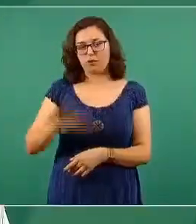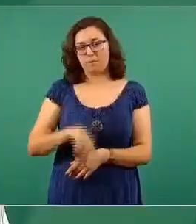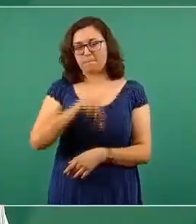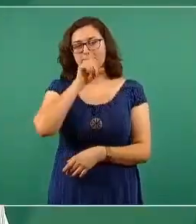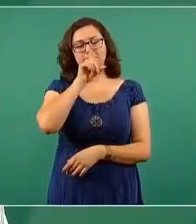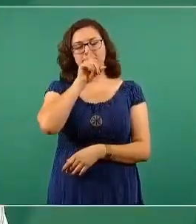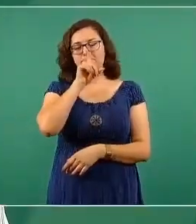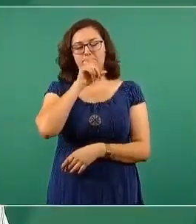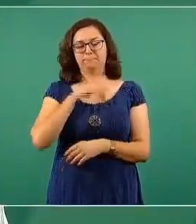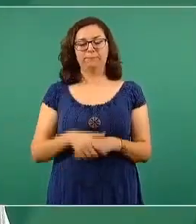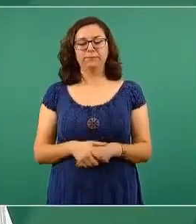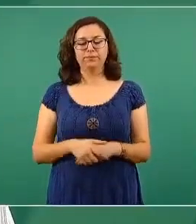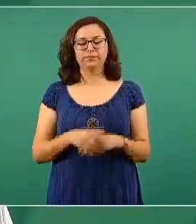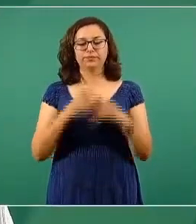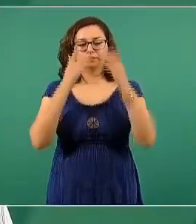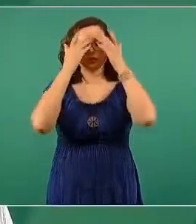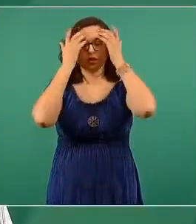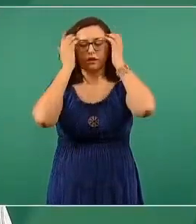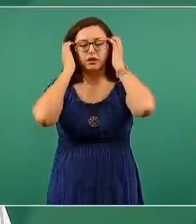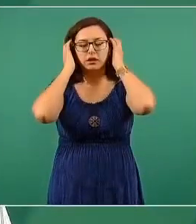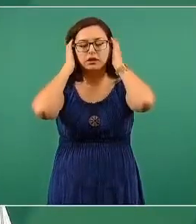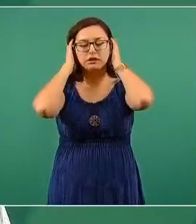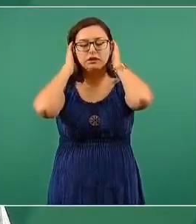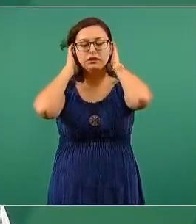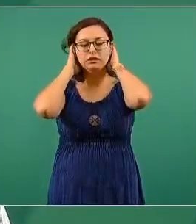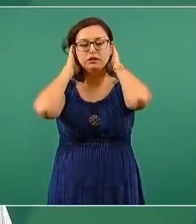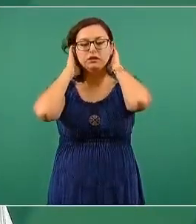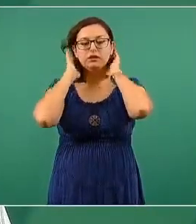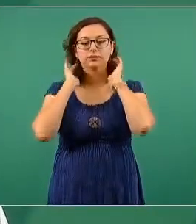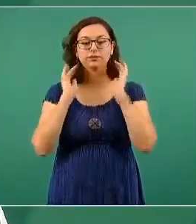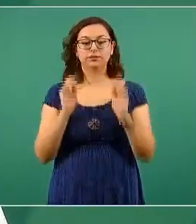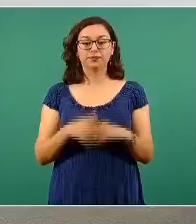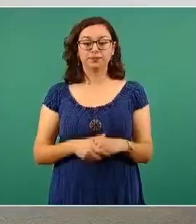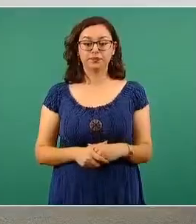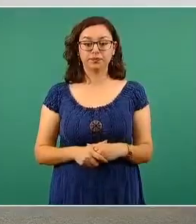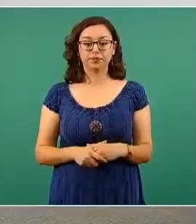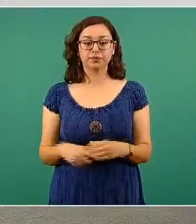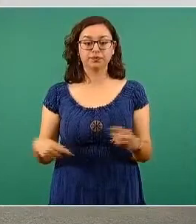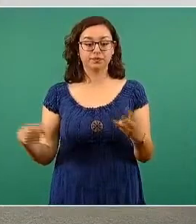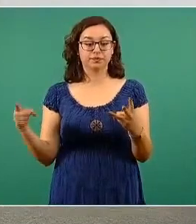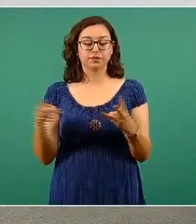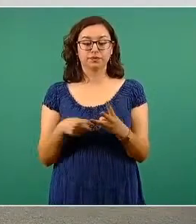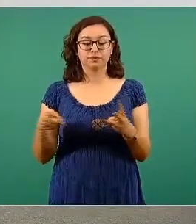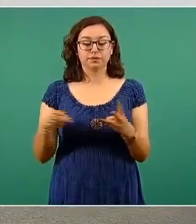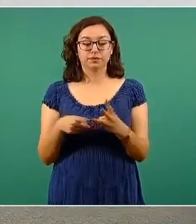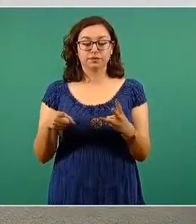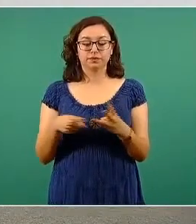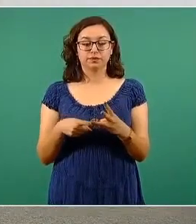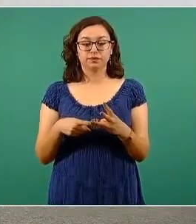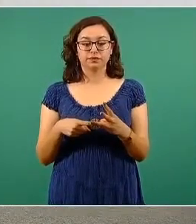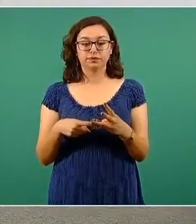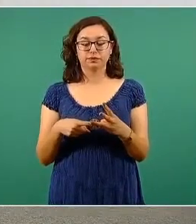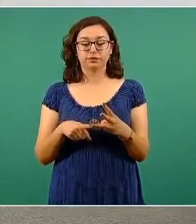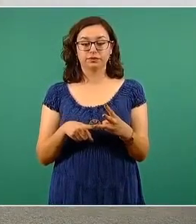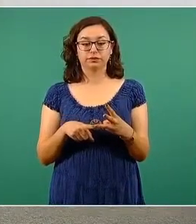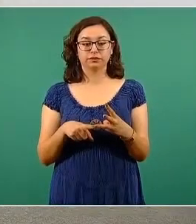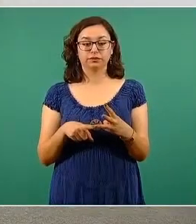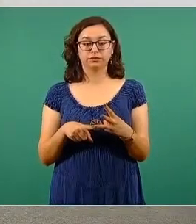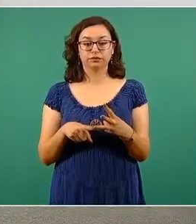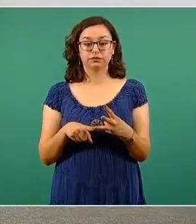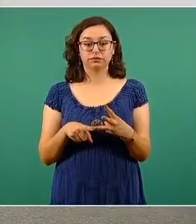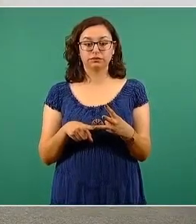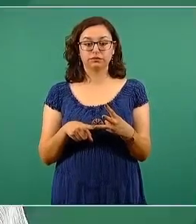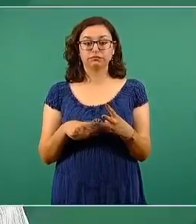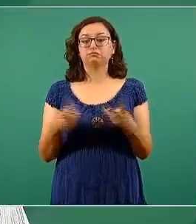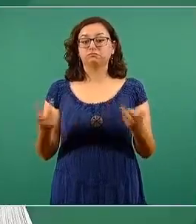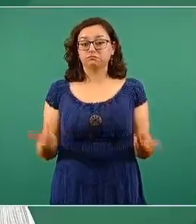en general de la COVID-19. Y el tercer elemento es el que integra este componente que nos hace en la pregunta, que tiene que ver con todas